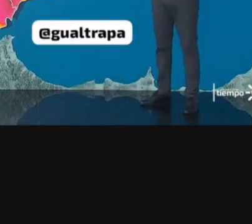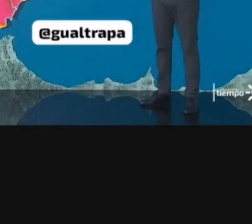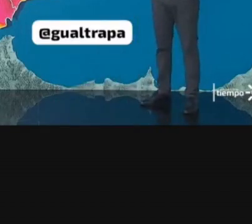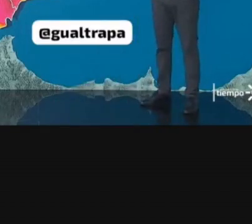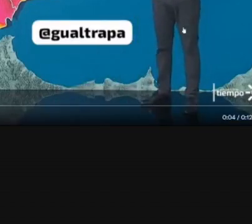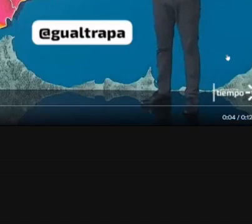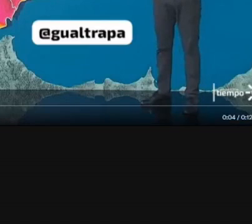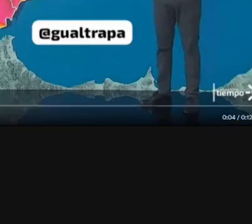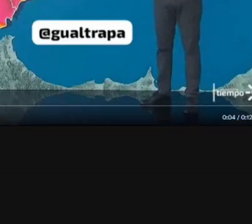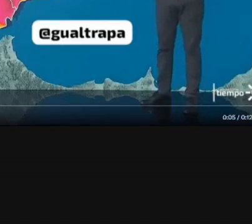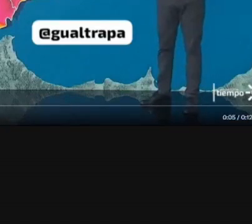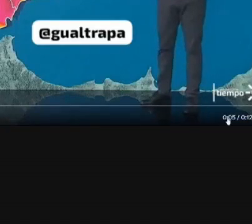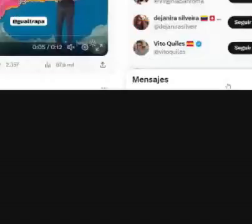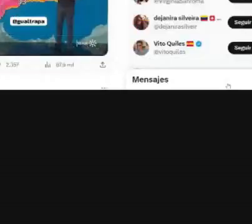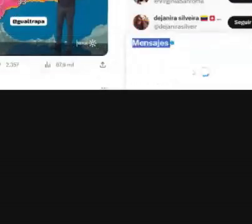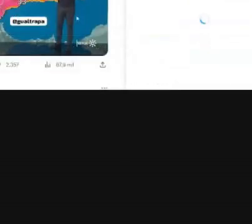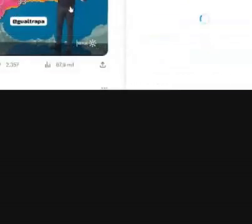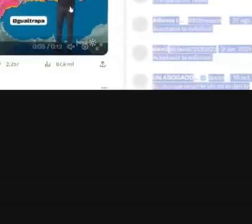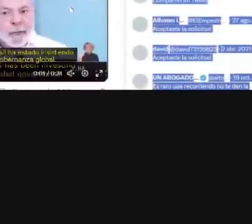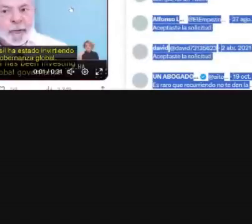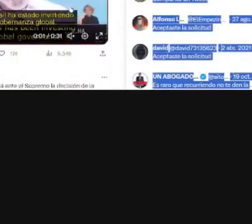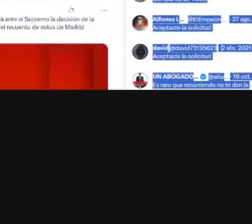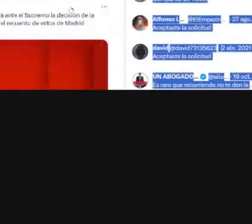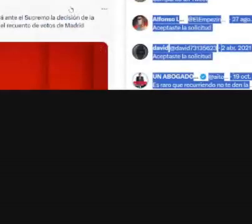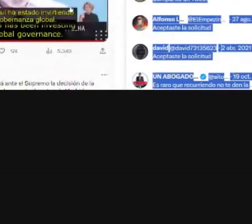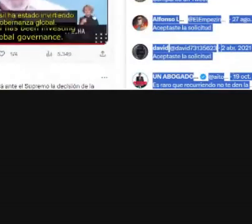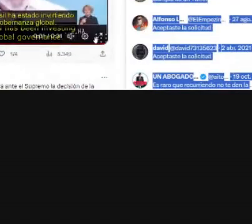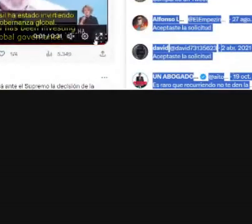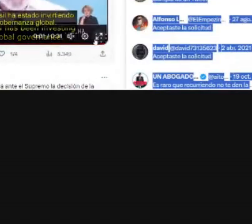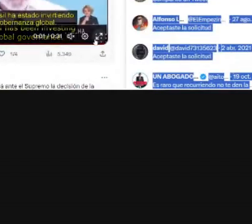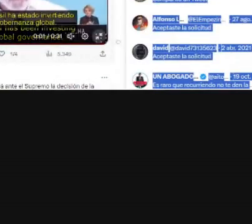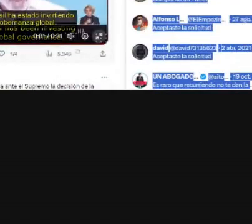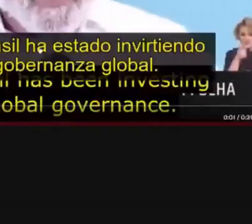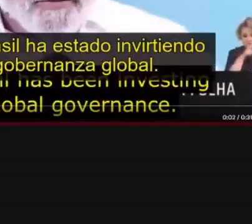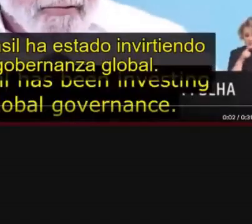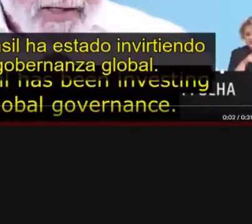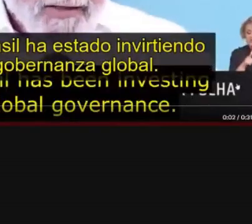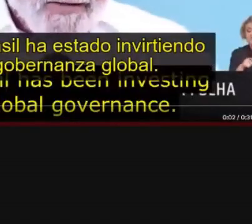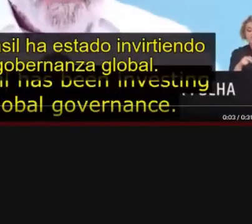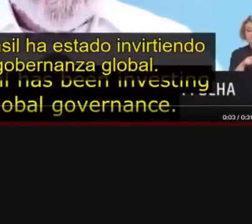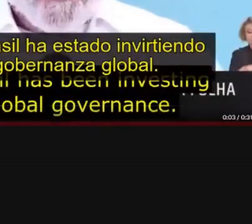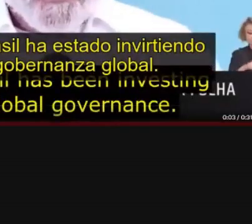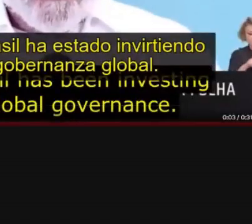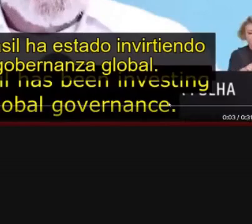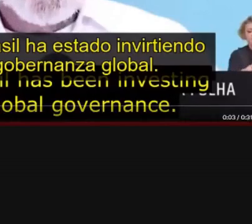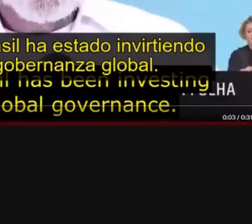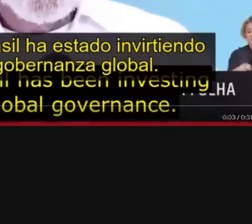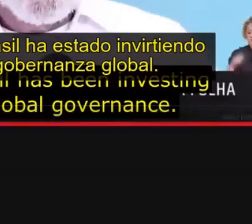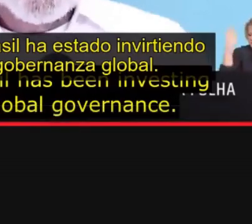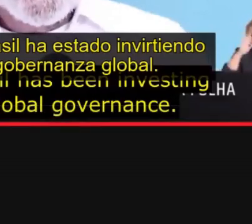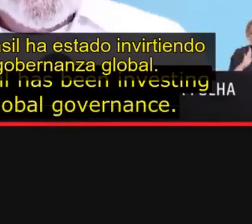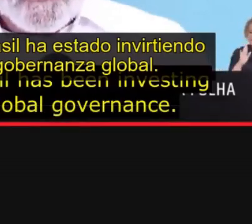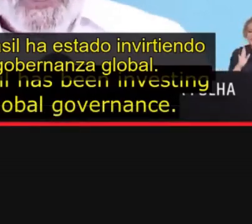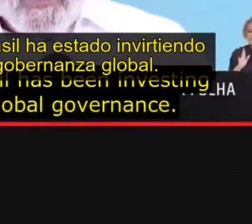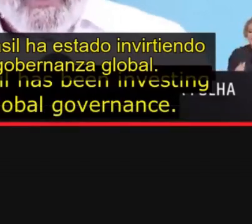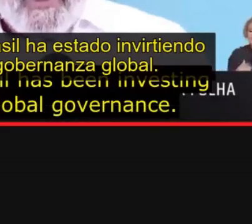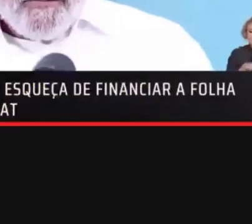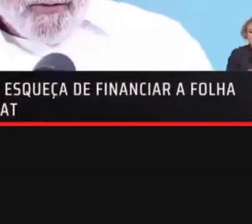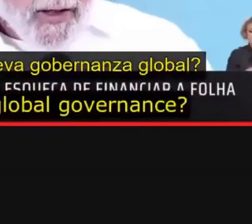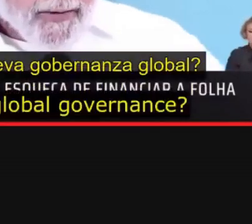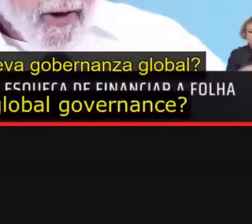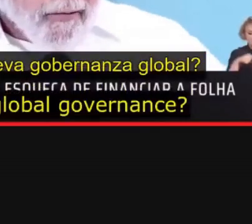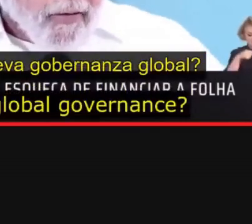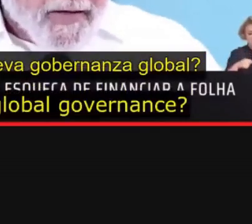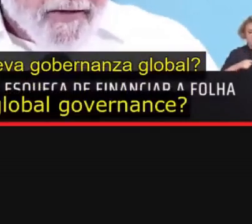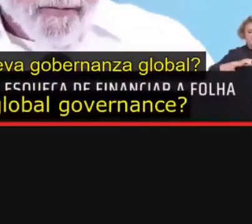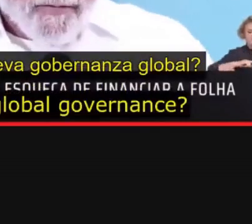Bueno también quería enseñaros otra cosa aquí tenemos al Señor Lula da Silva los pobres el de los